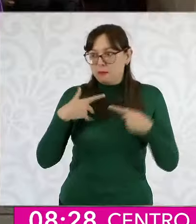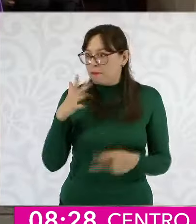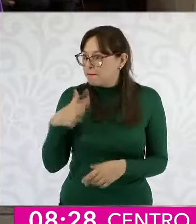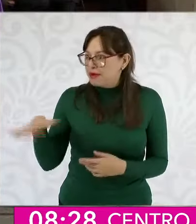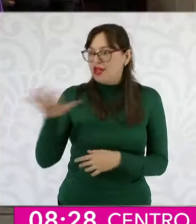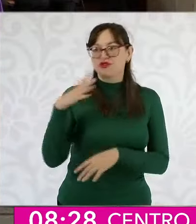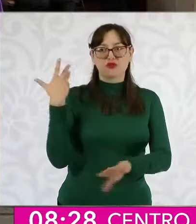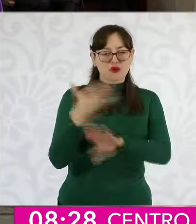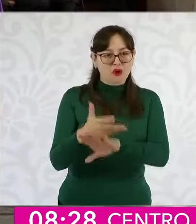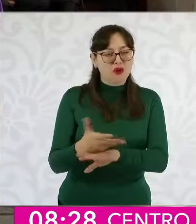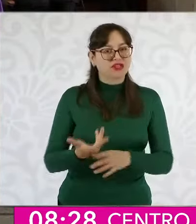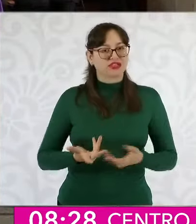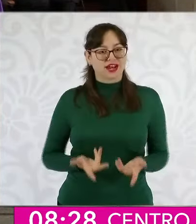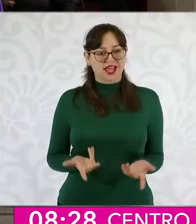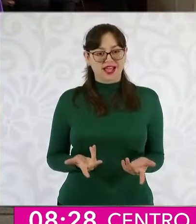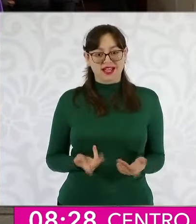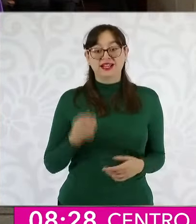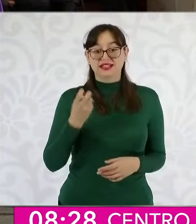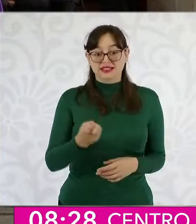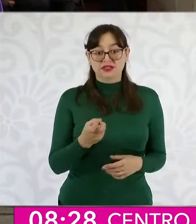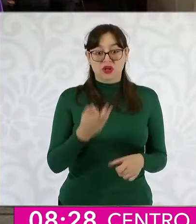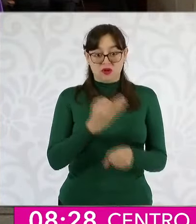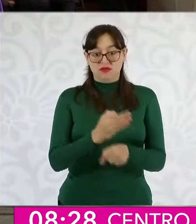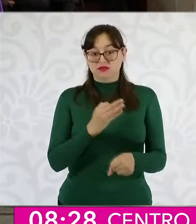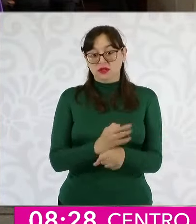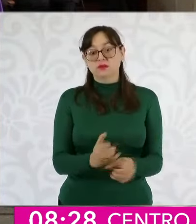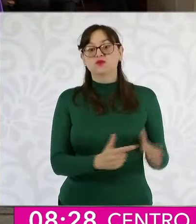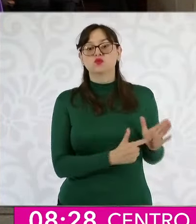Entonces, esta es una muestra de que estamos unidos,